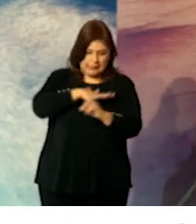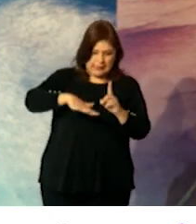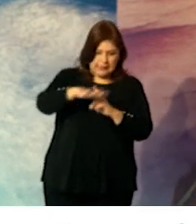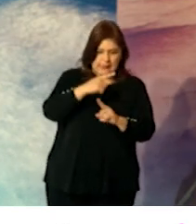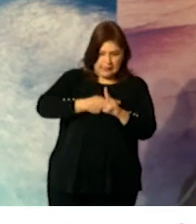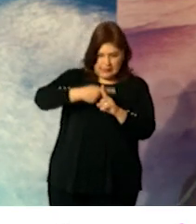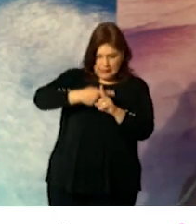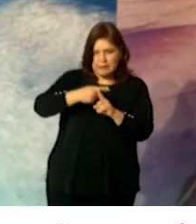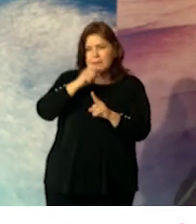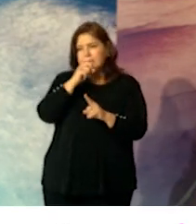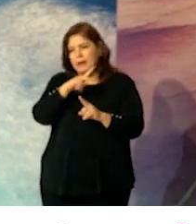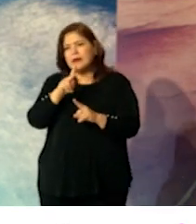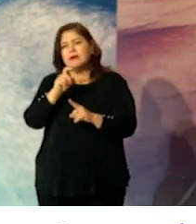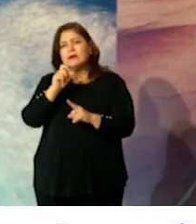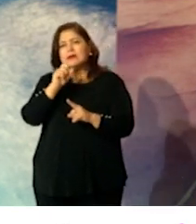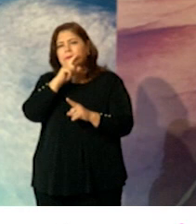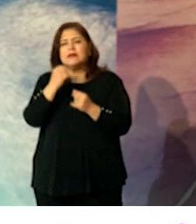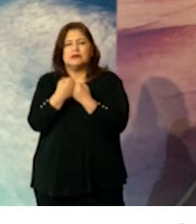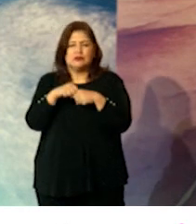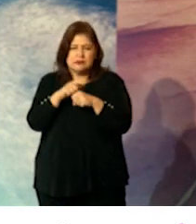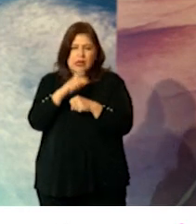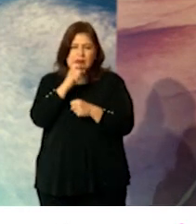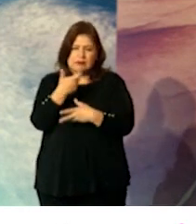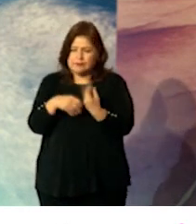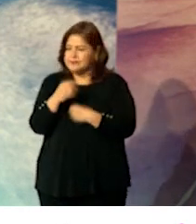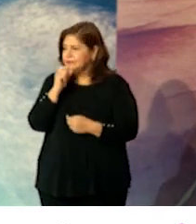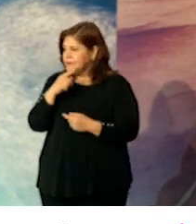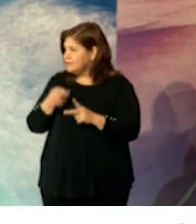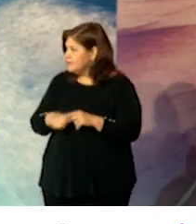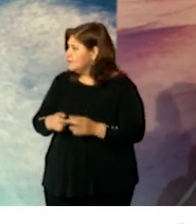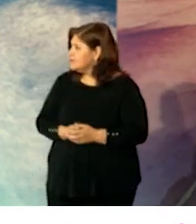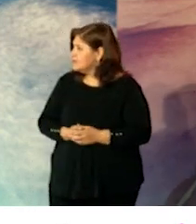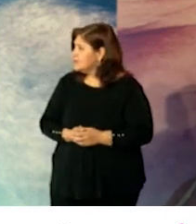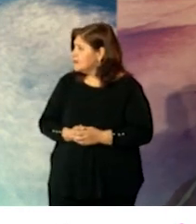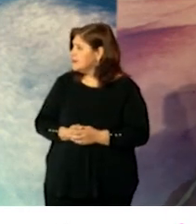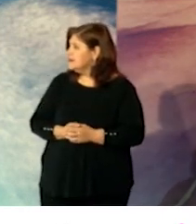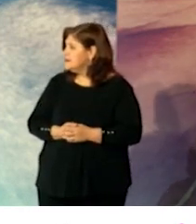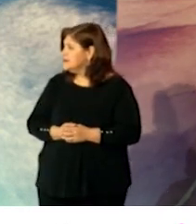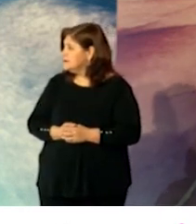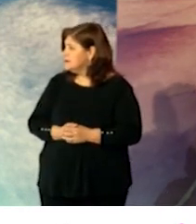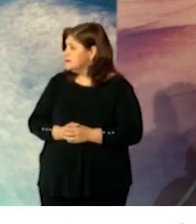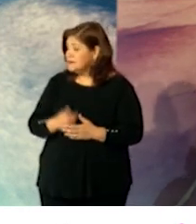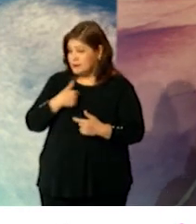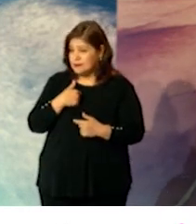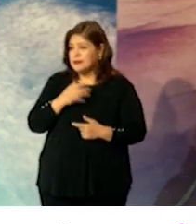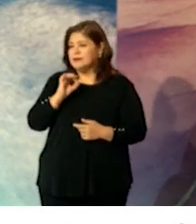y económica. Y empezamos, si gustan, con Laura, como los presenté. Con Laura. No. Hay que ver a quién. ¿Conmigo?